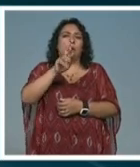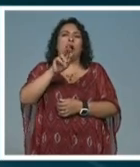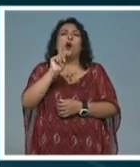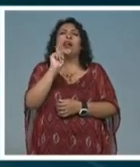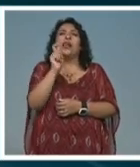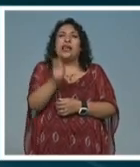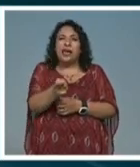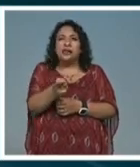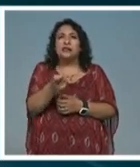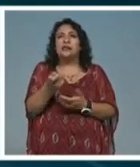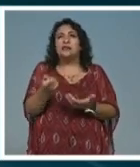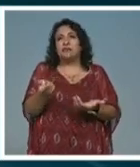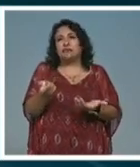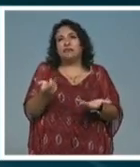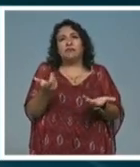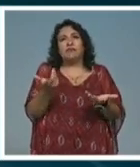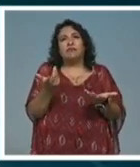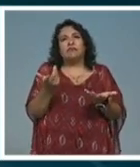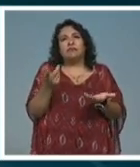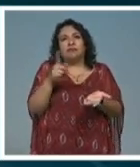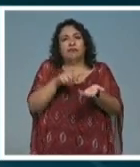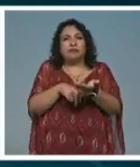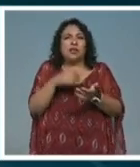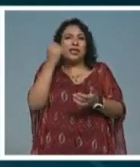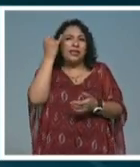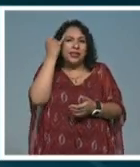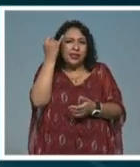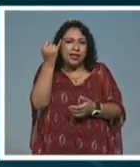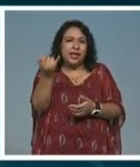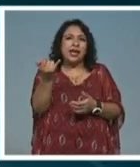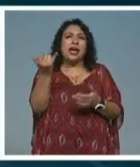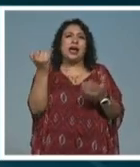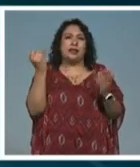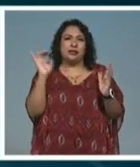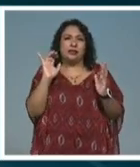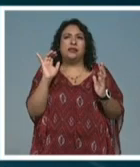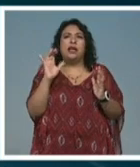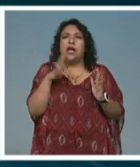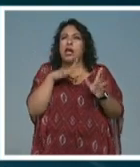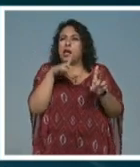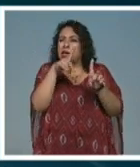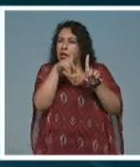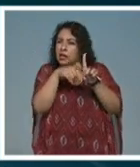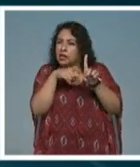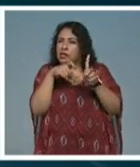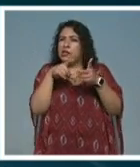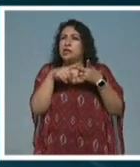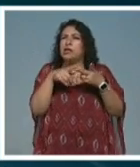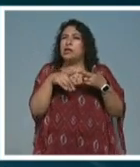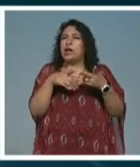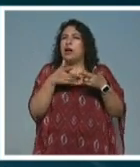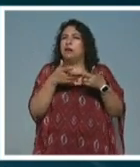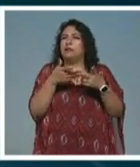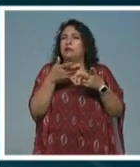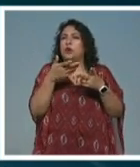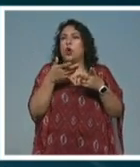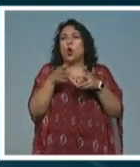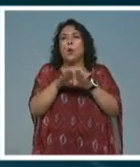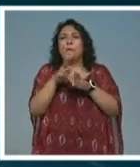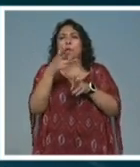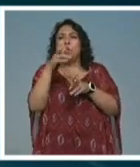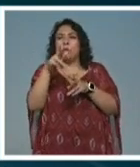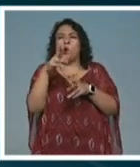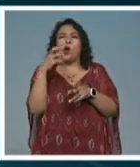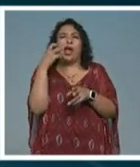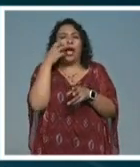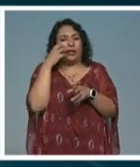es que tiene todas estas ideas en las cuales hay crítica y hay un sentido del humor muy, muy